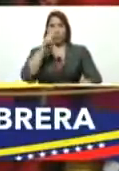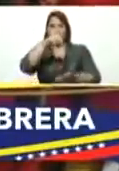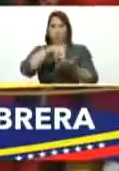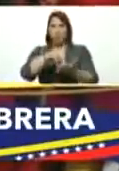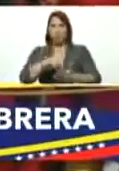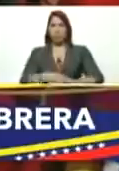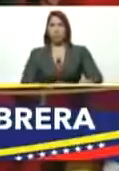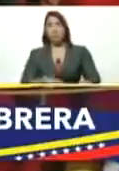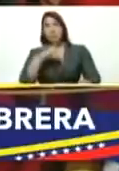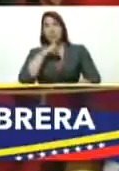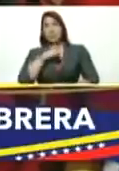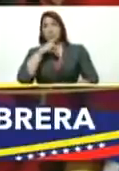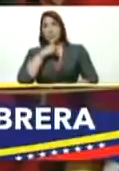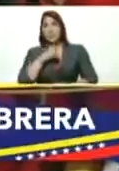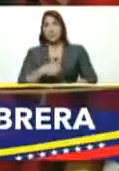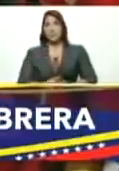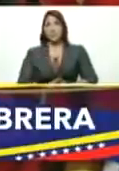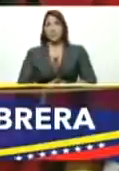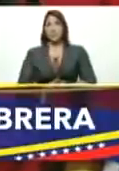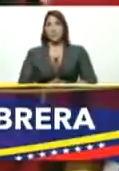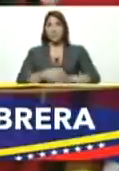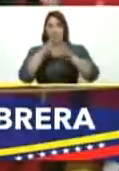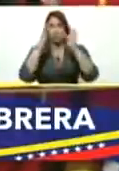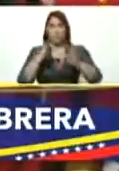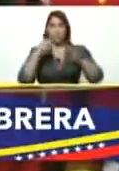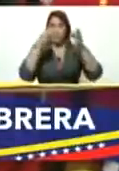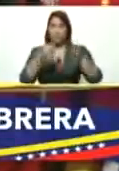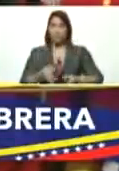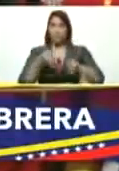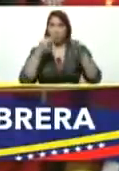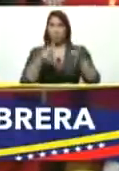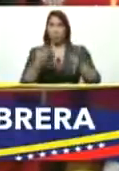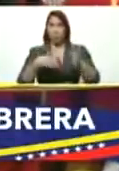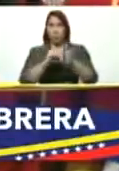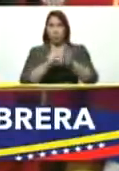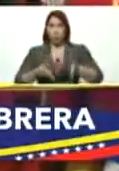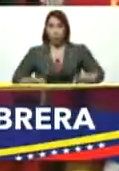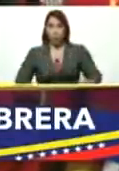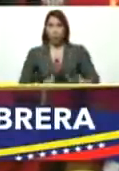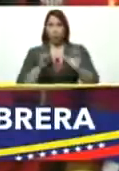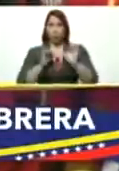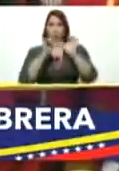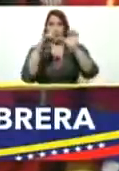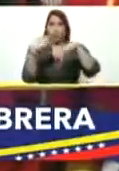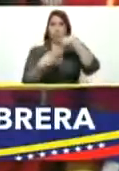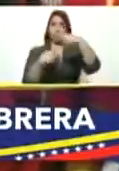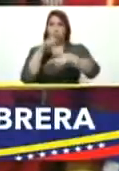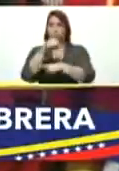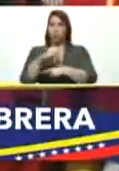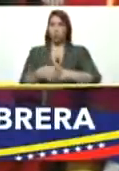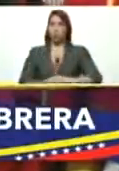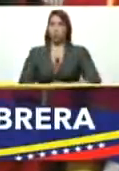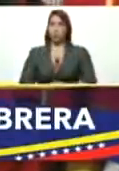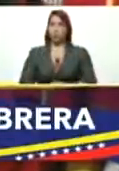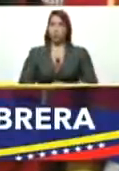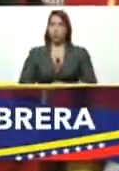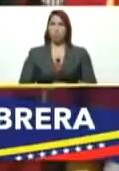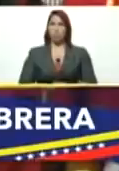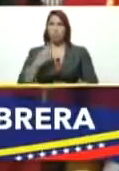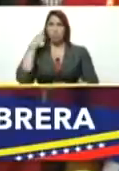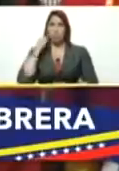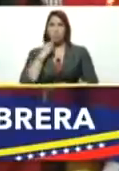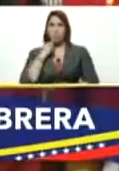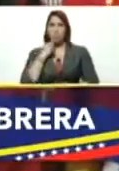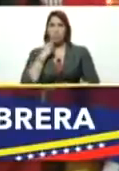resistiendo y de manera permanente renaciendo para seguir en revolución por bolívar